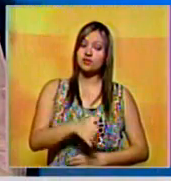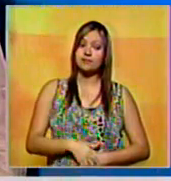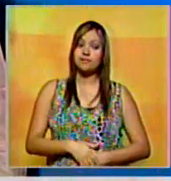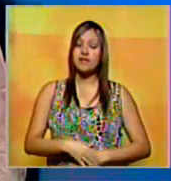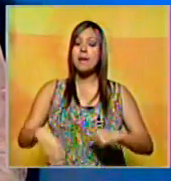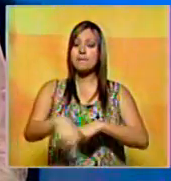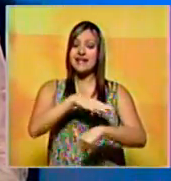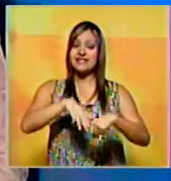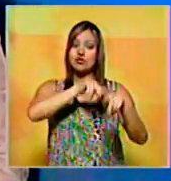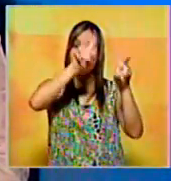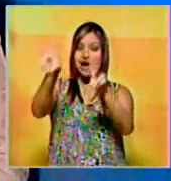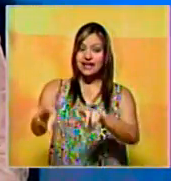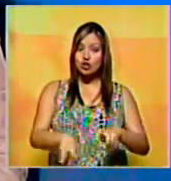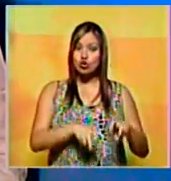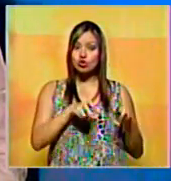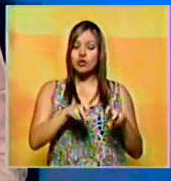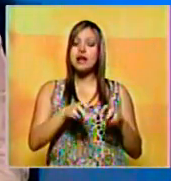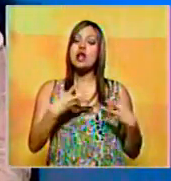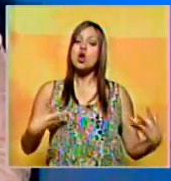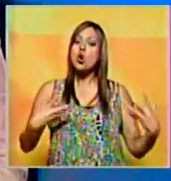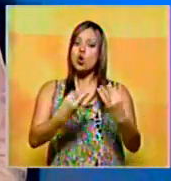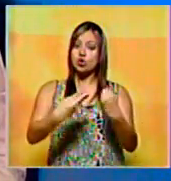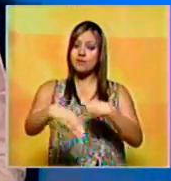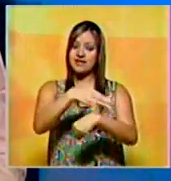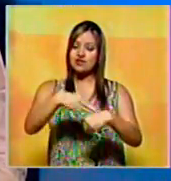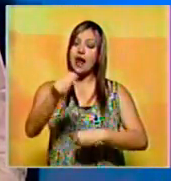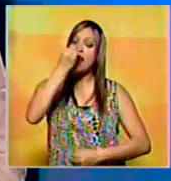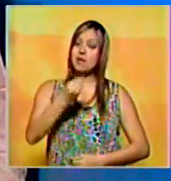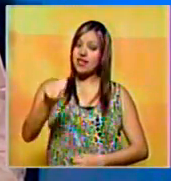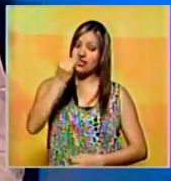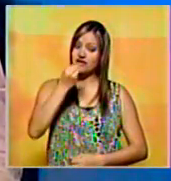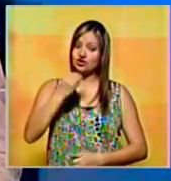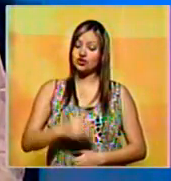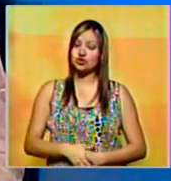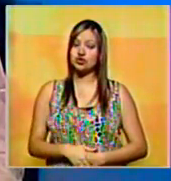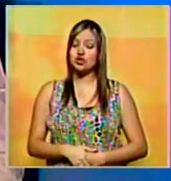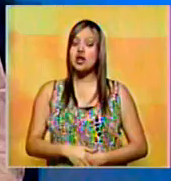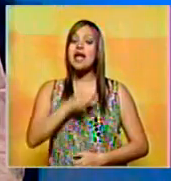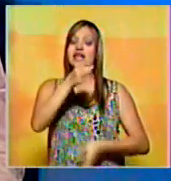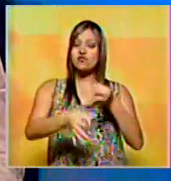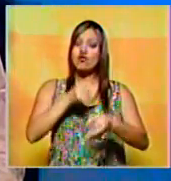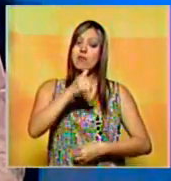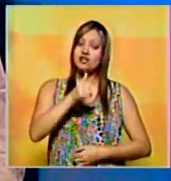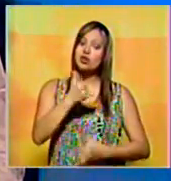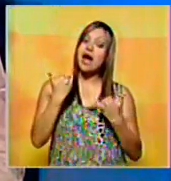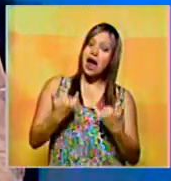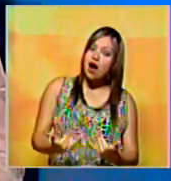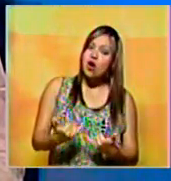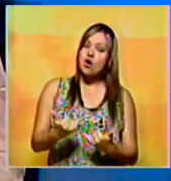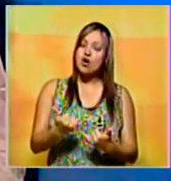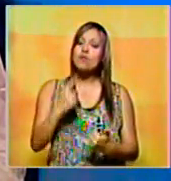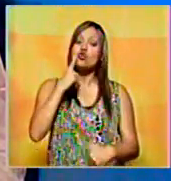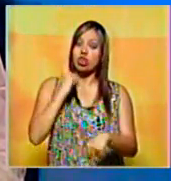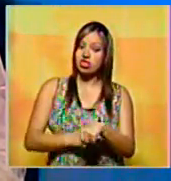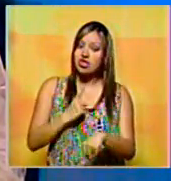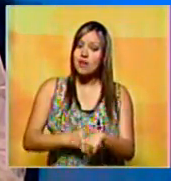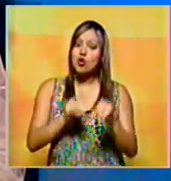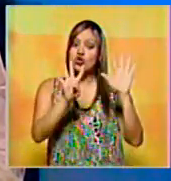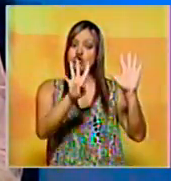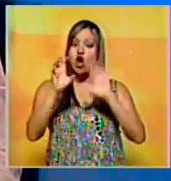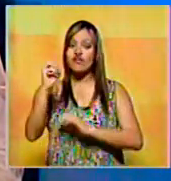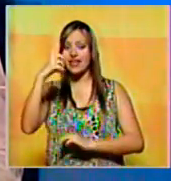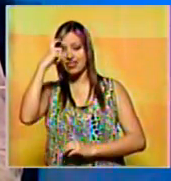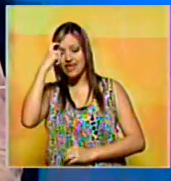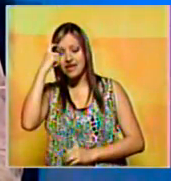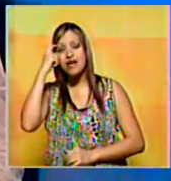El ministro de Agricultura y Tierras, Iván Gil, en compañía del ministro de Alimentación, Félix Osorio, informó que se dictó una medida de ocupación temporal por 90